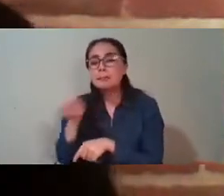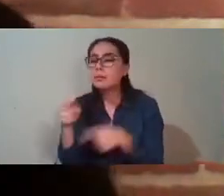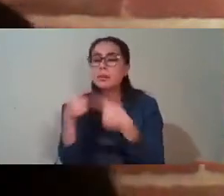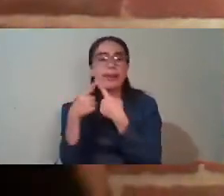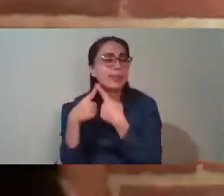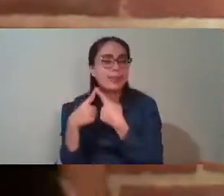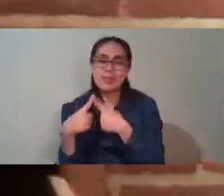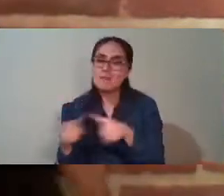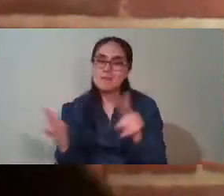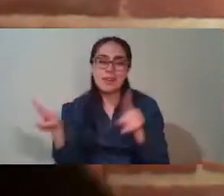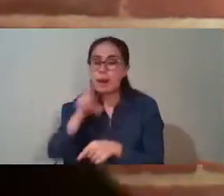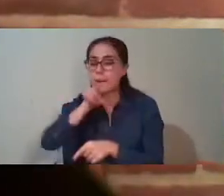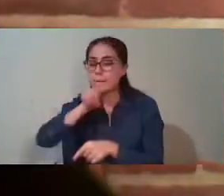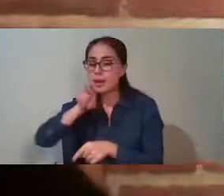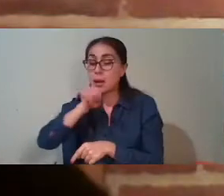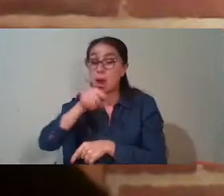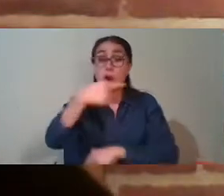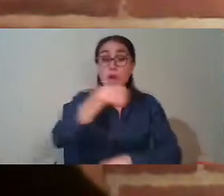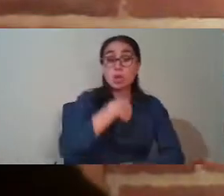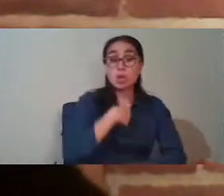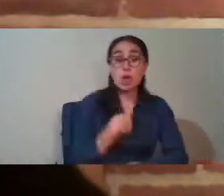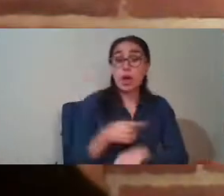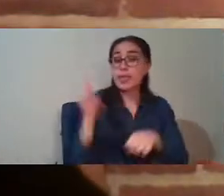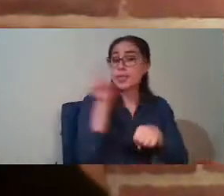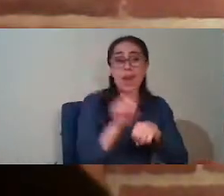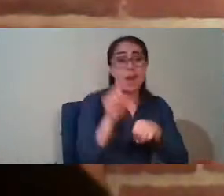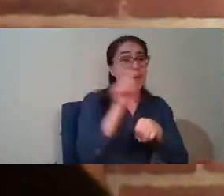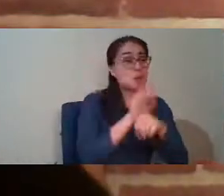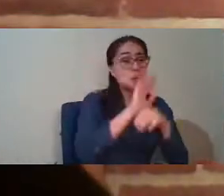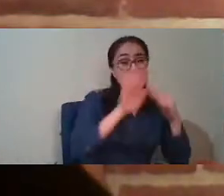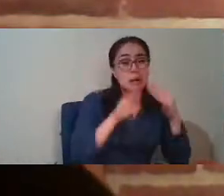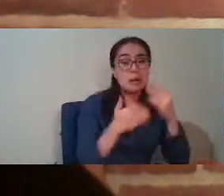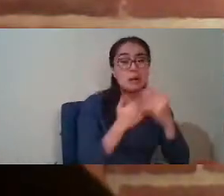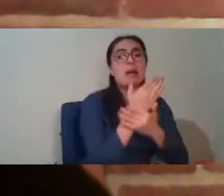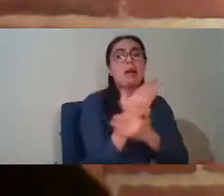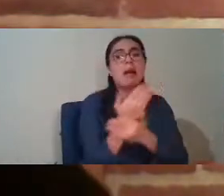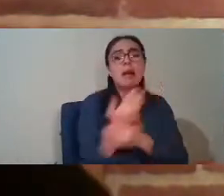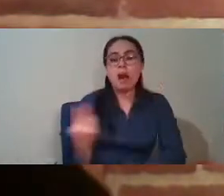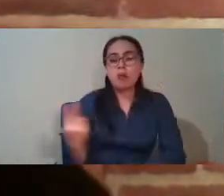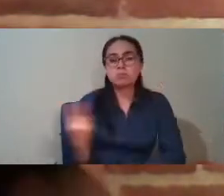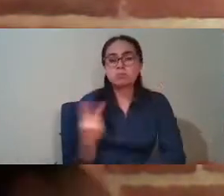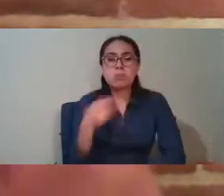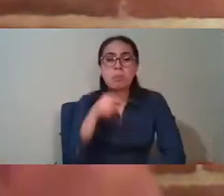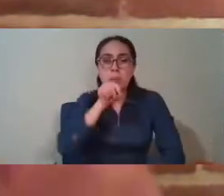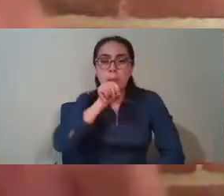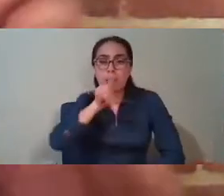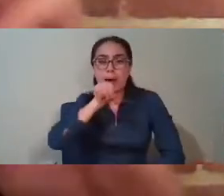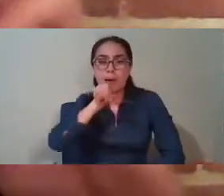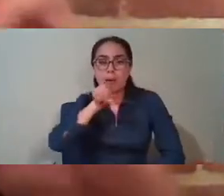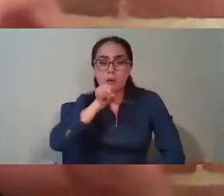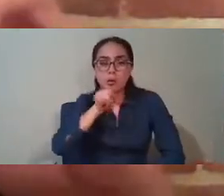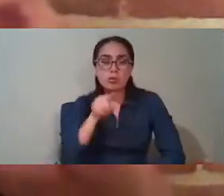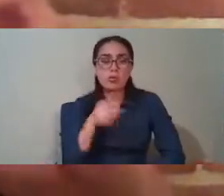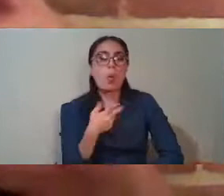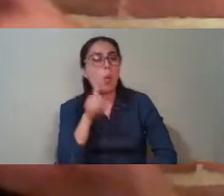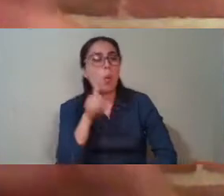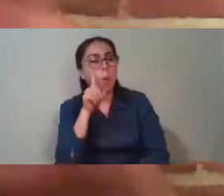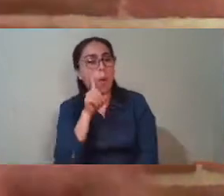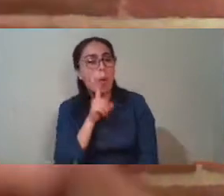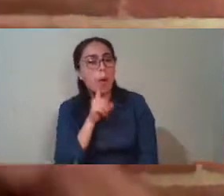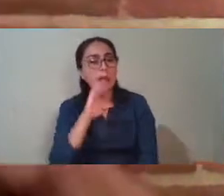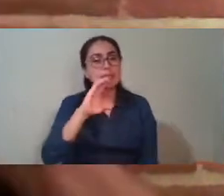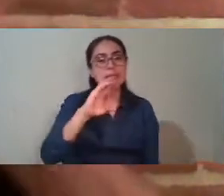recibo a una pareja de un Una hembra de